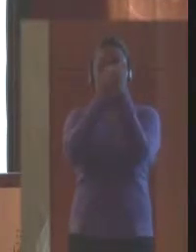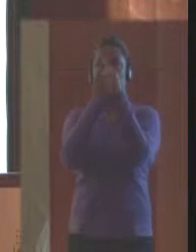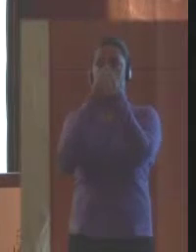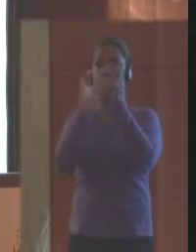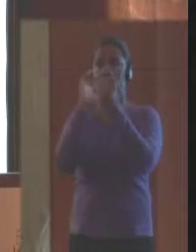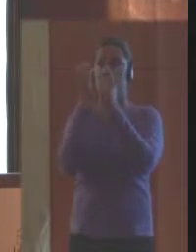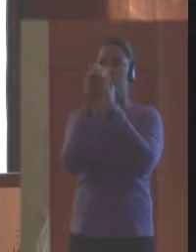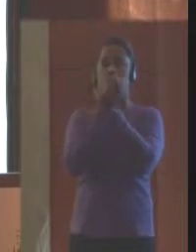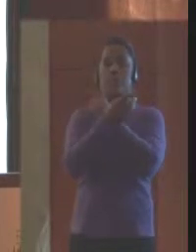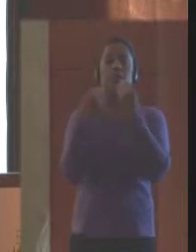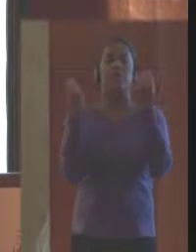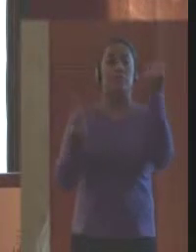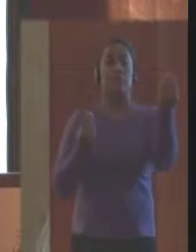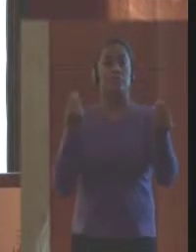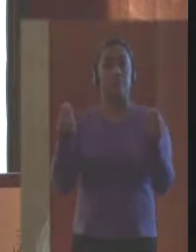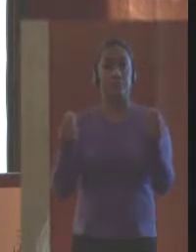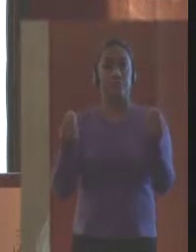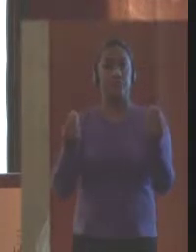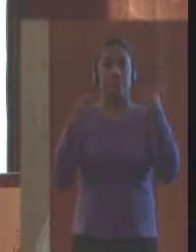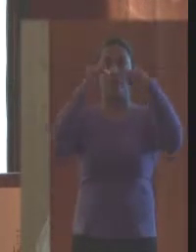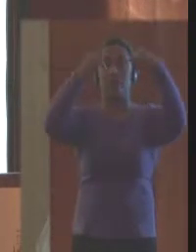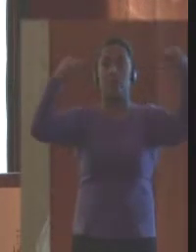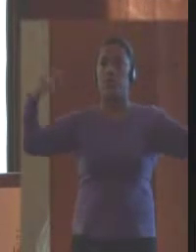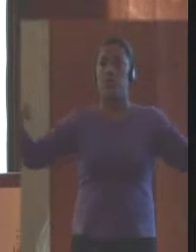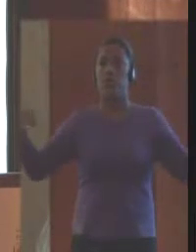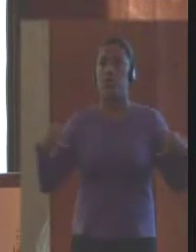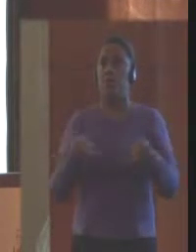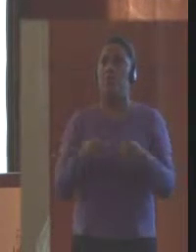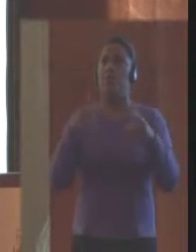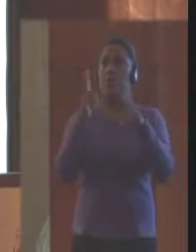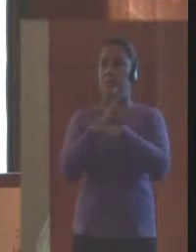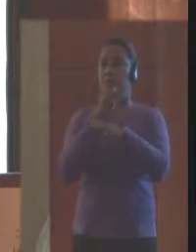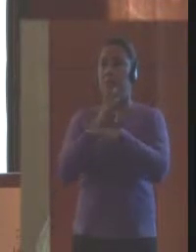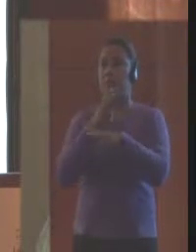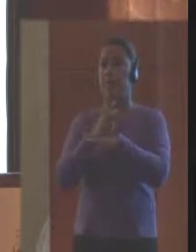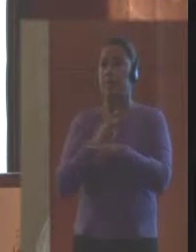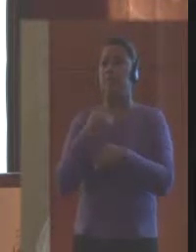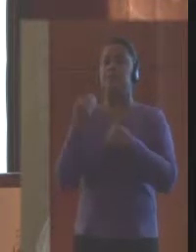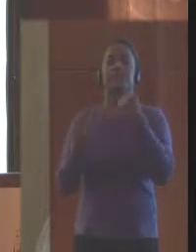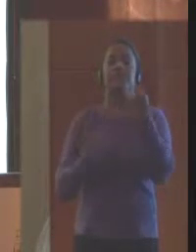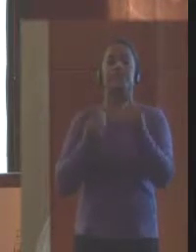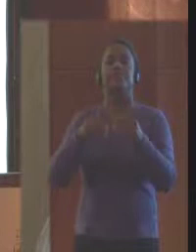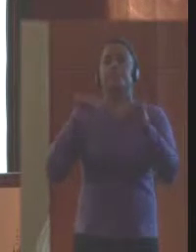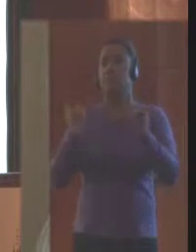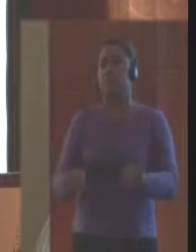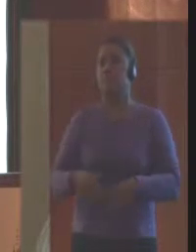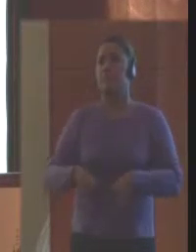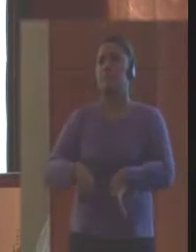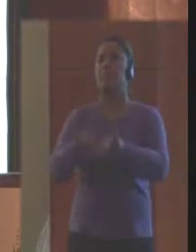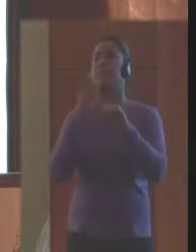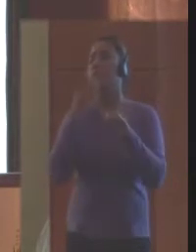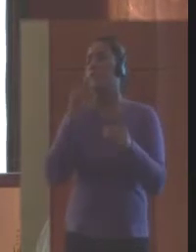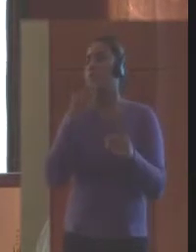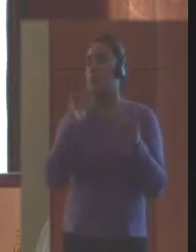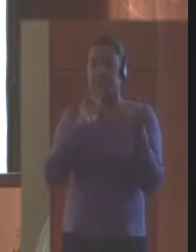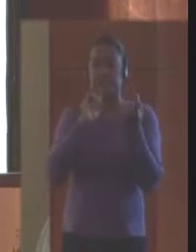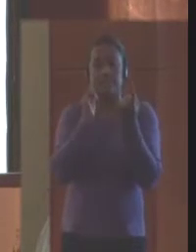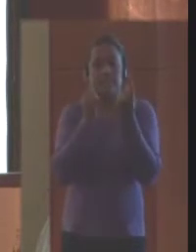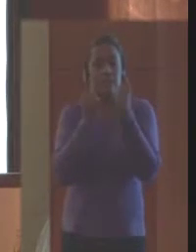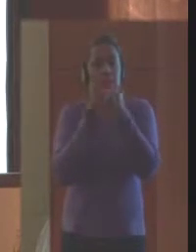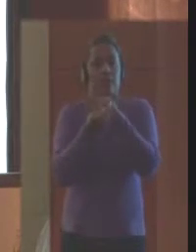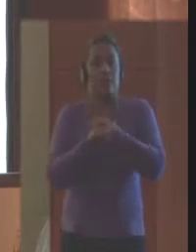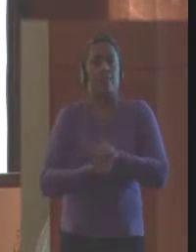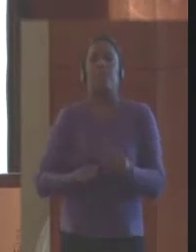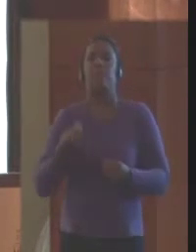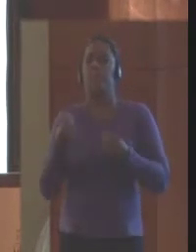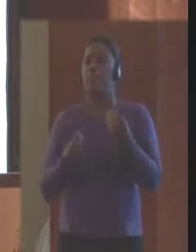hicimos? Los mapas de amenaza son los que allí se mantienen. Son los mismos, pero lo que cambia es el